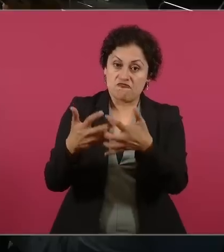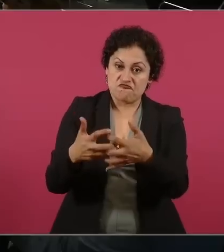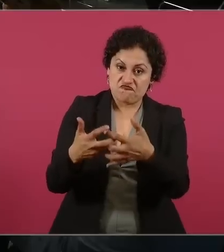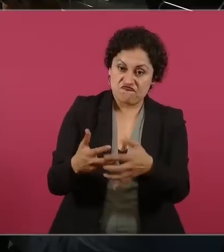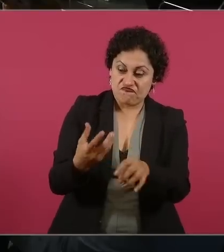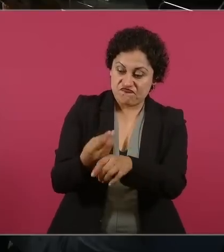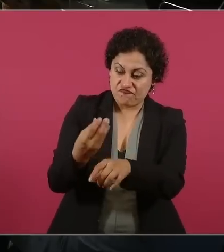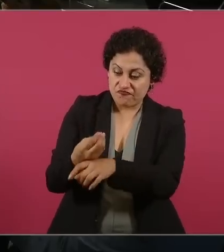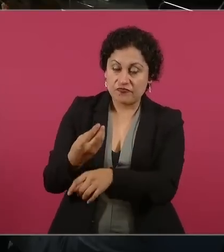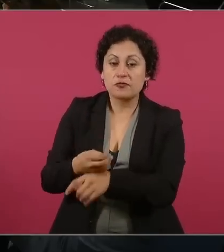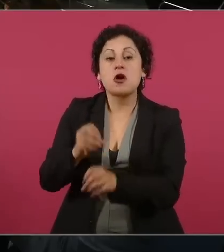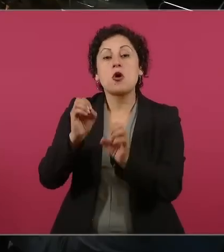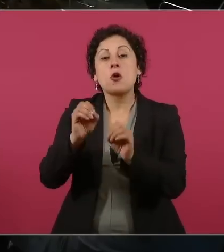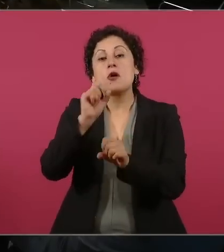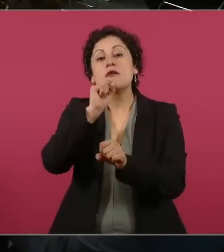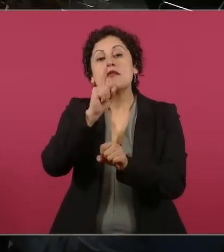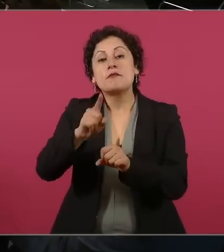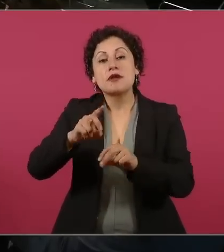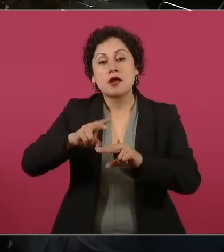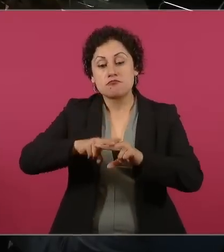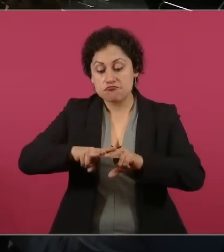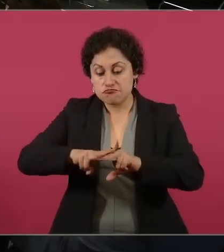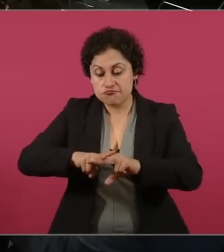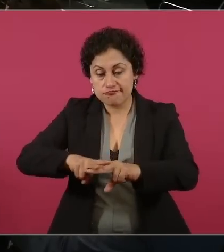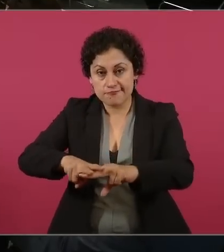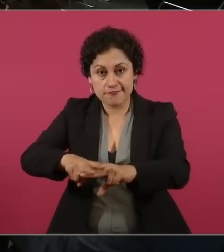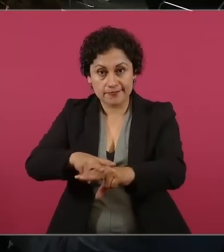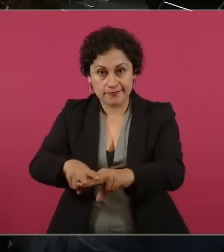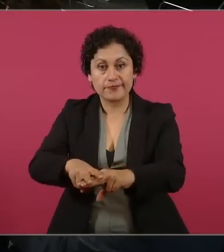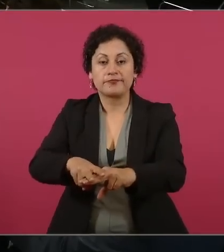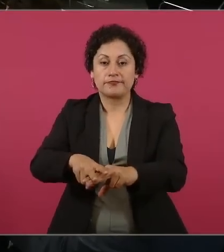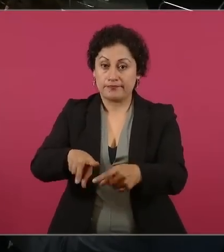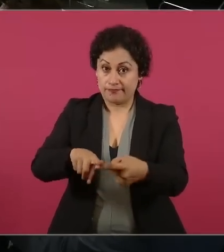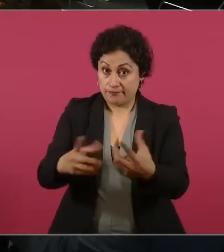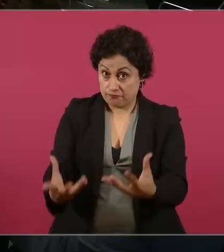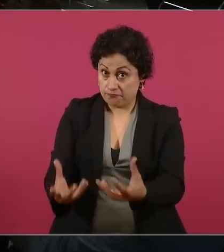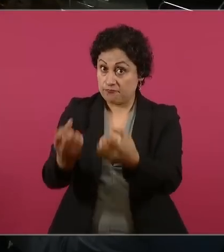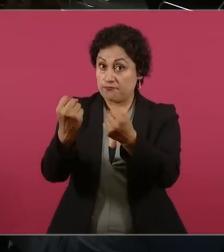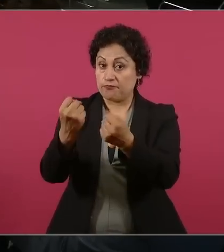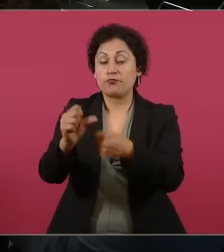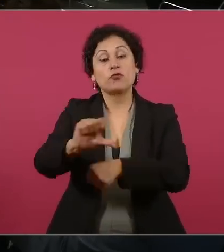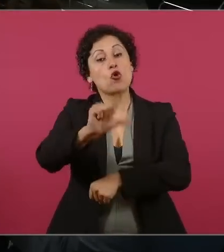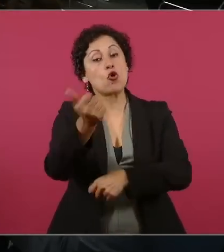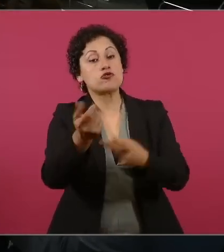lo que se recuperó de ingeniería petrolera.